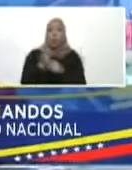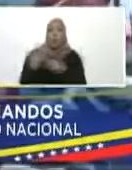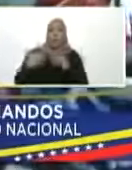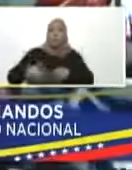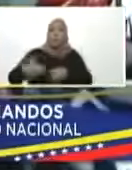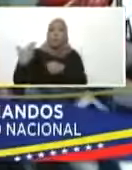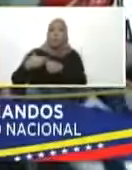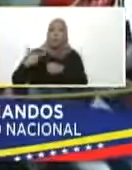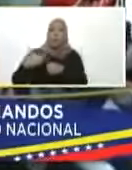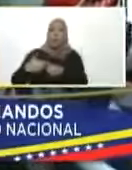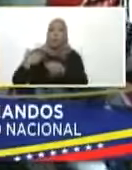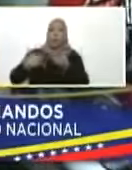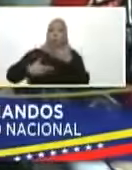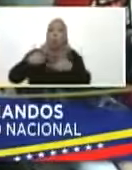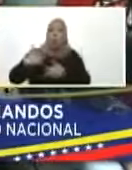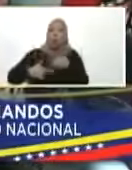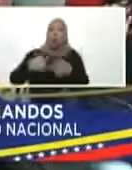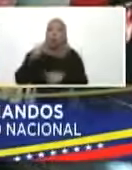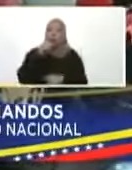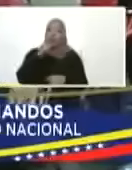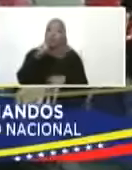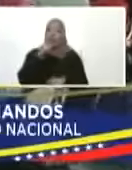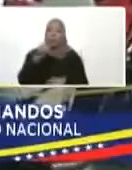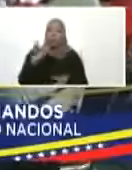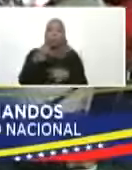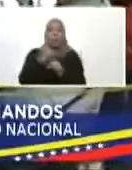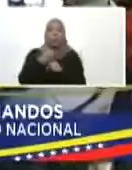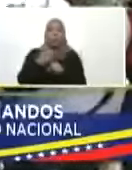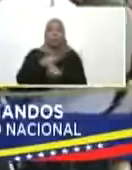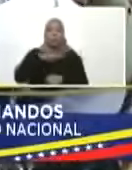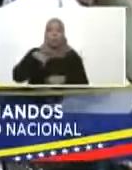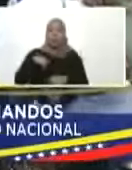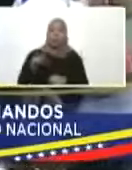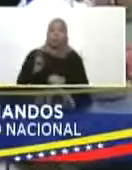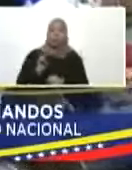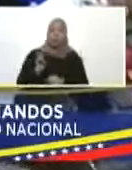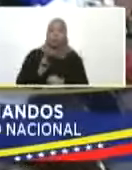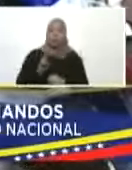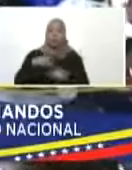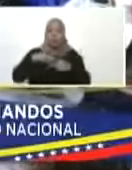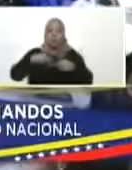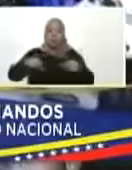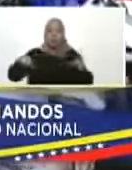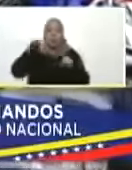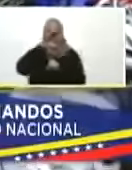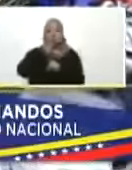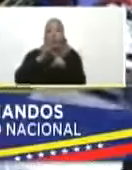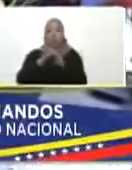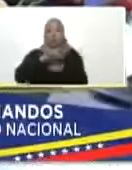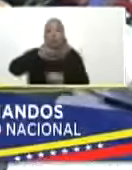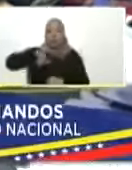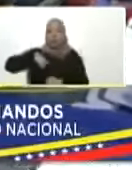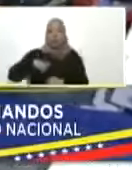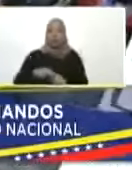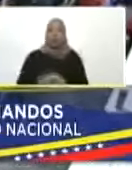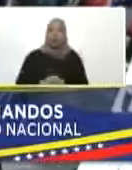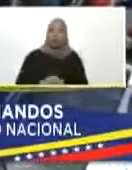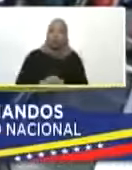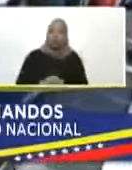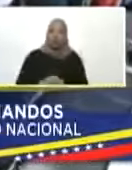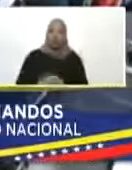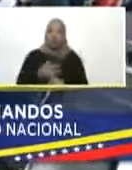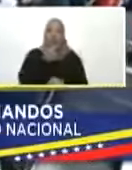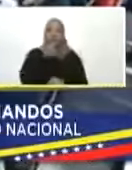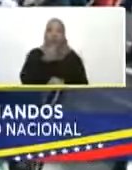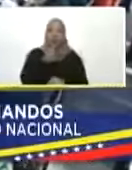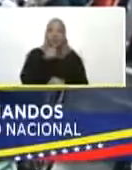en gas, en minerales, en agua, el acuífero que tenemos aquí, en tierra cultivable. Y en la belleza